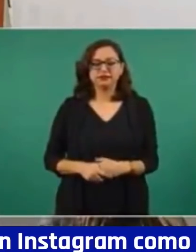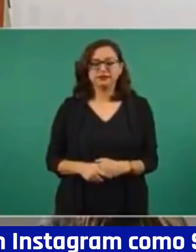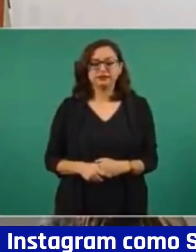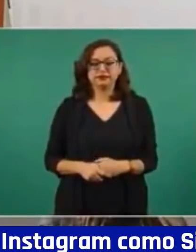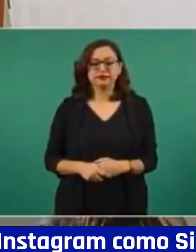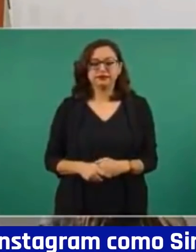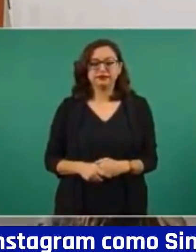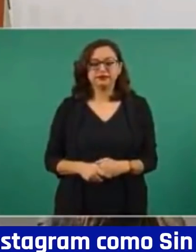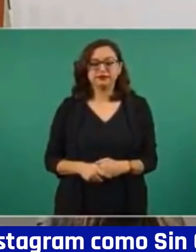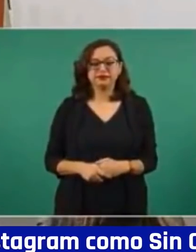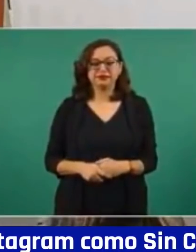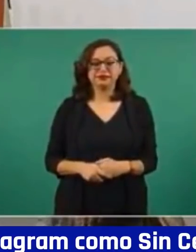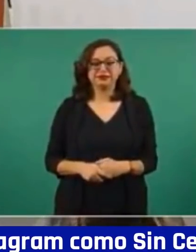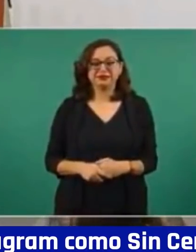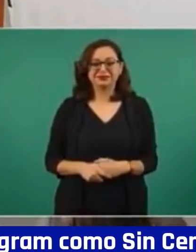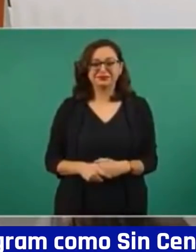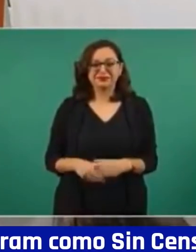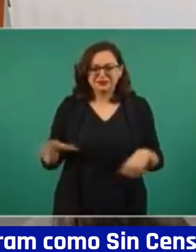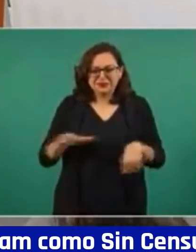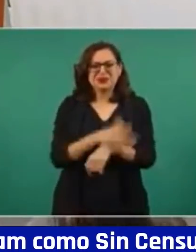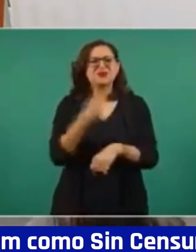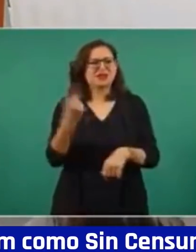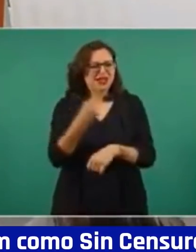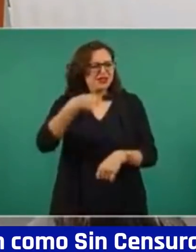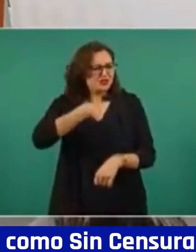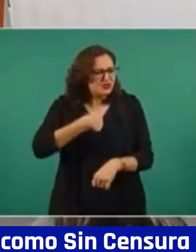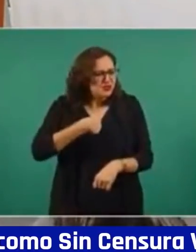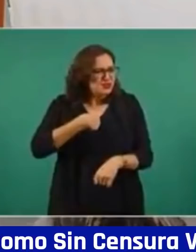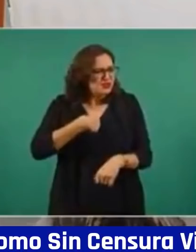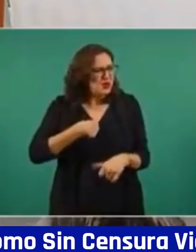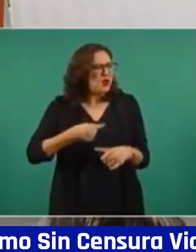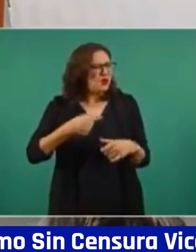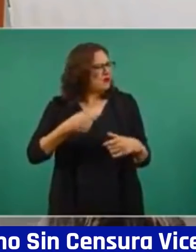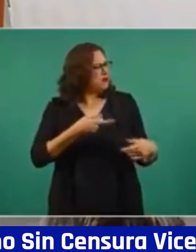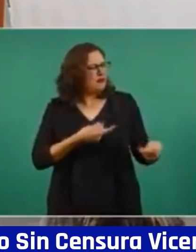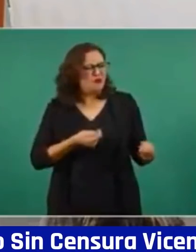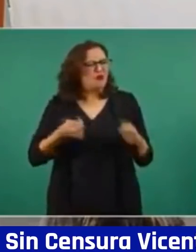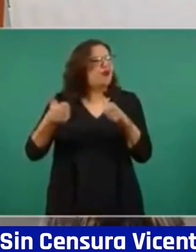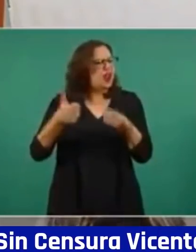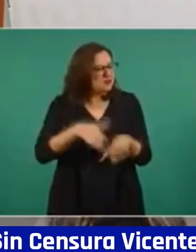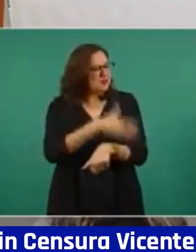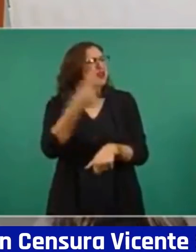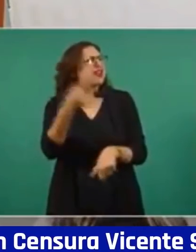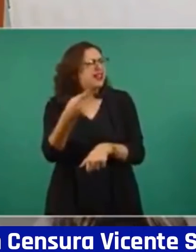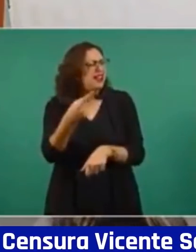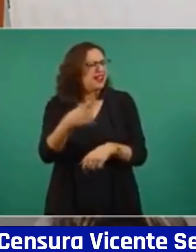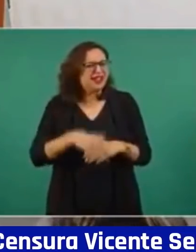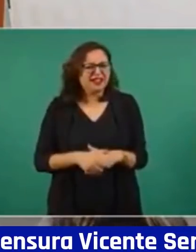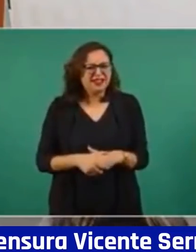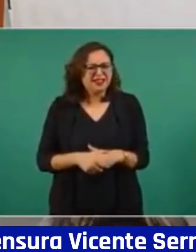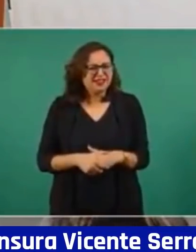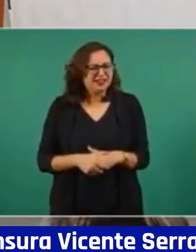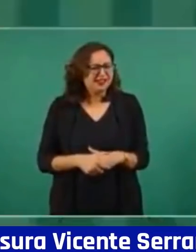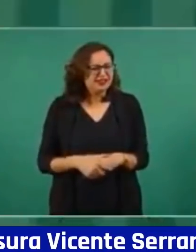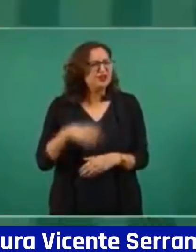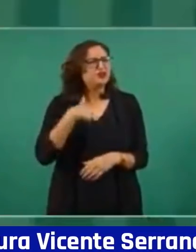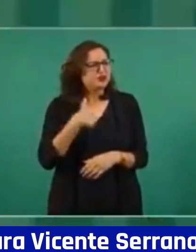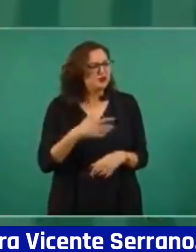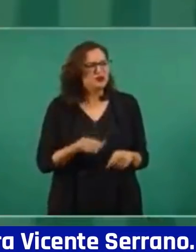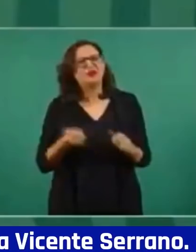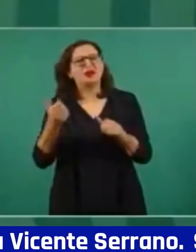¿Cómo? ¿Pero por qué dijo? Por pendejo y petulante. Ah.